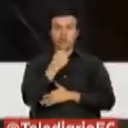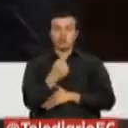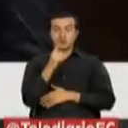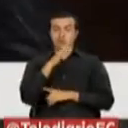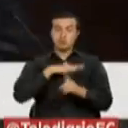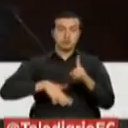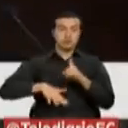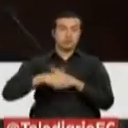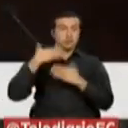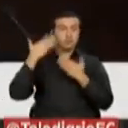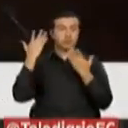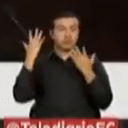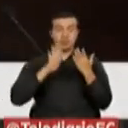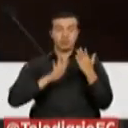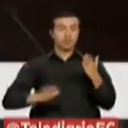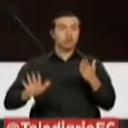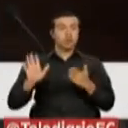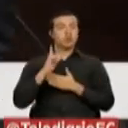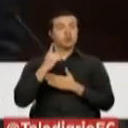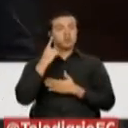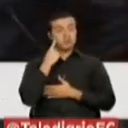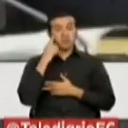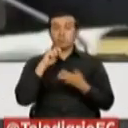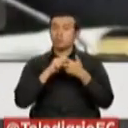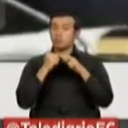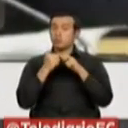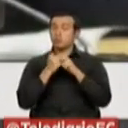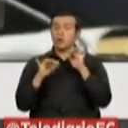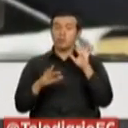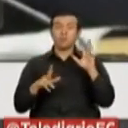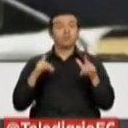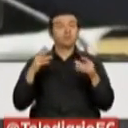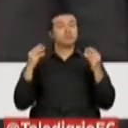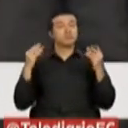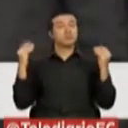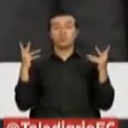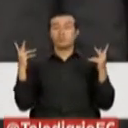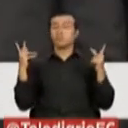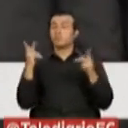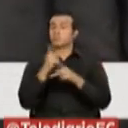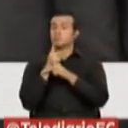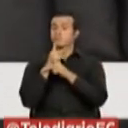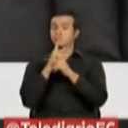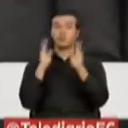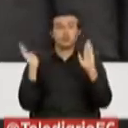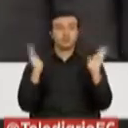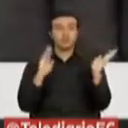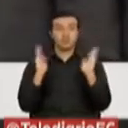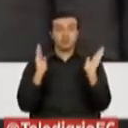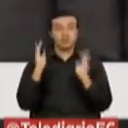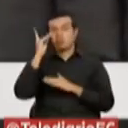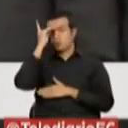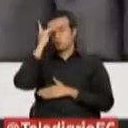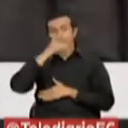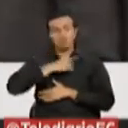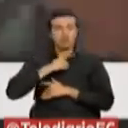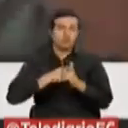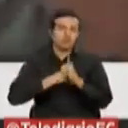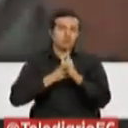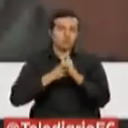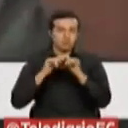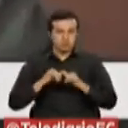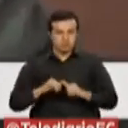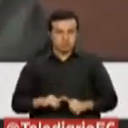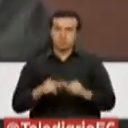situación sociopolítica que vive el país, con los escándalos de corrupción denunciados, el Consejo de Transición podría tomar decisiones urgentes.